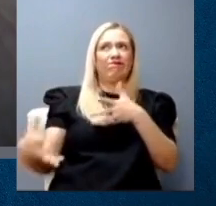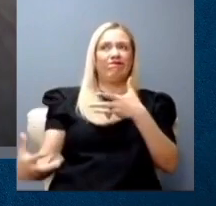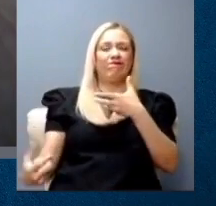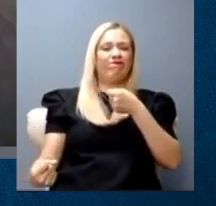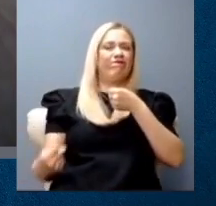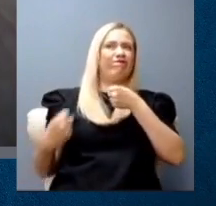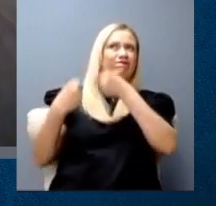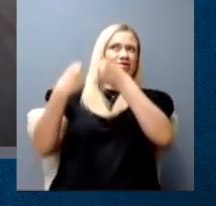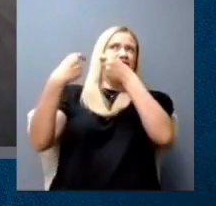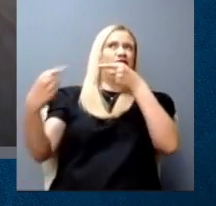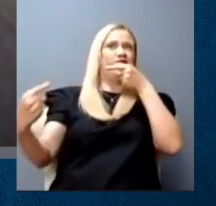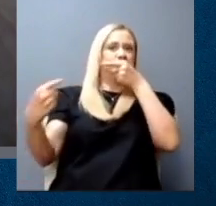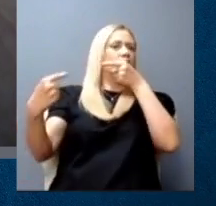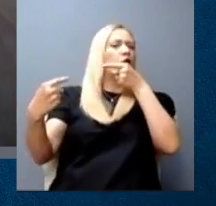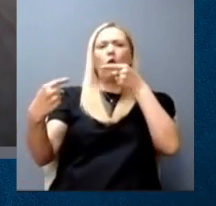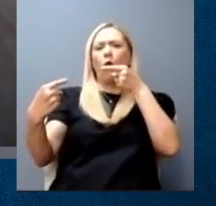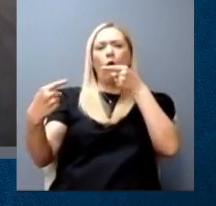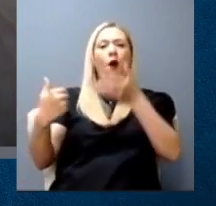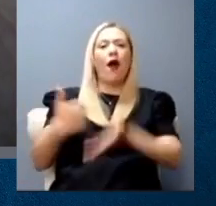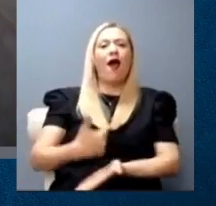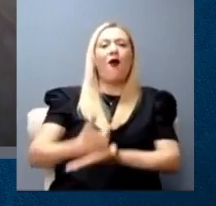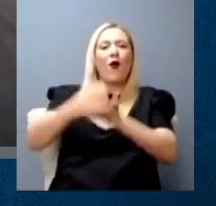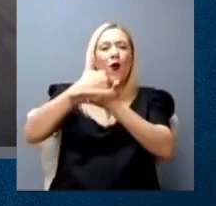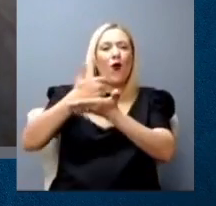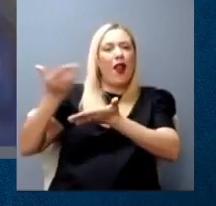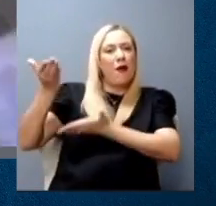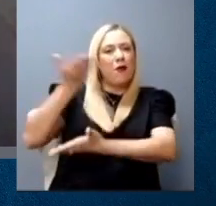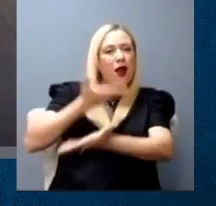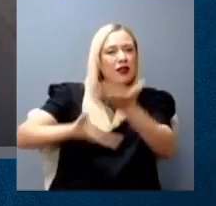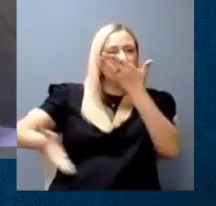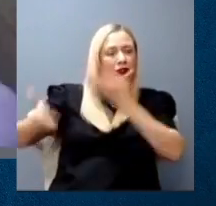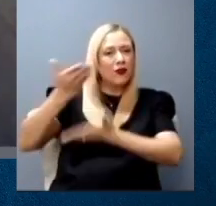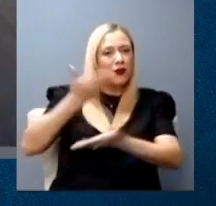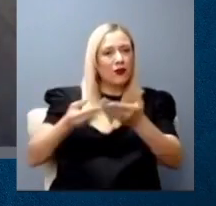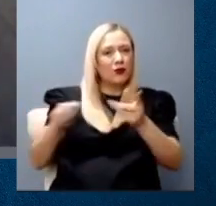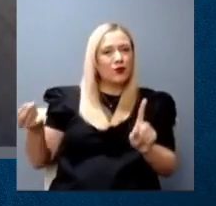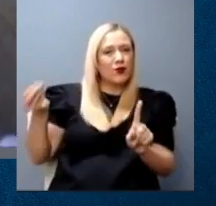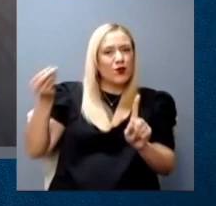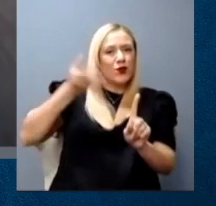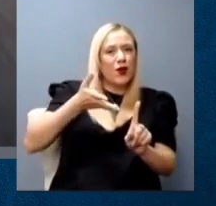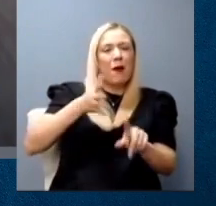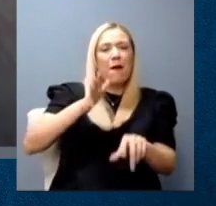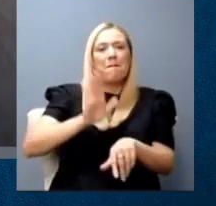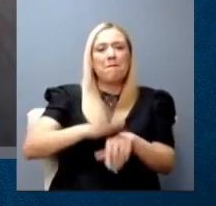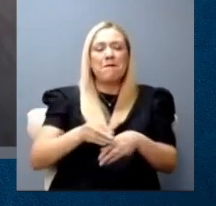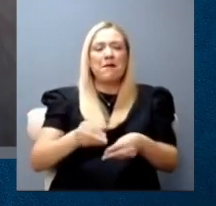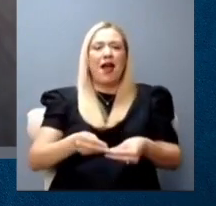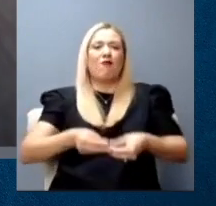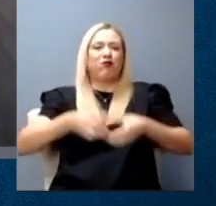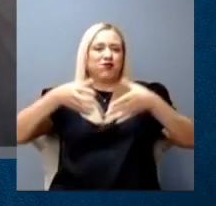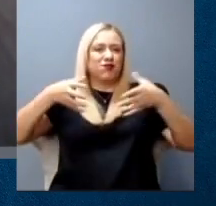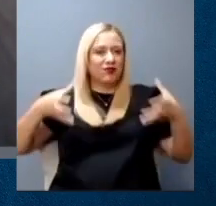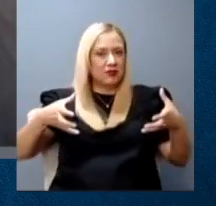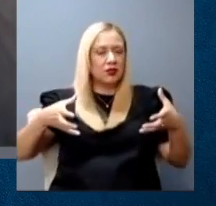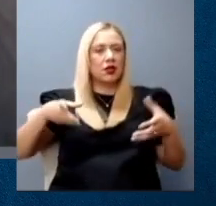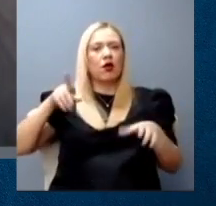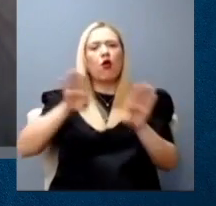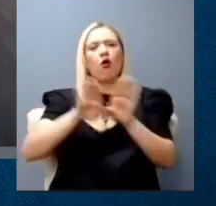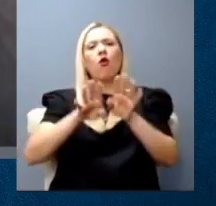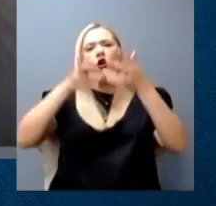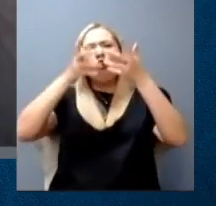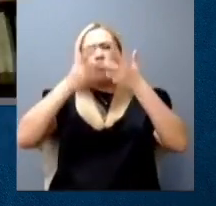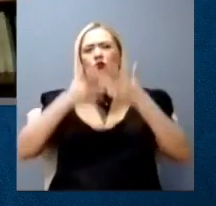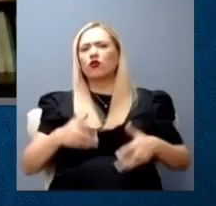de colaboración. Entonces, esta manera de cómo funciona el sistema interamericano que